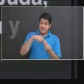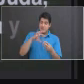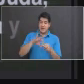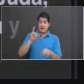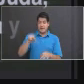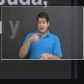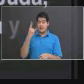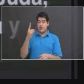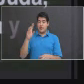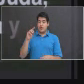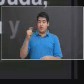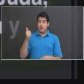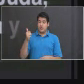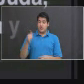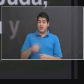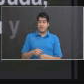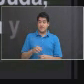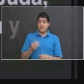permanecer en Belén.